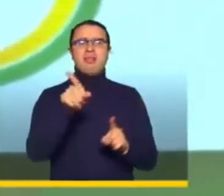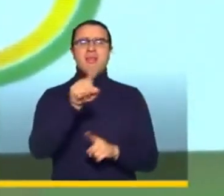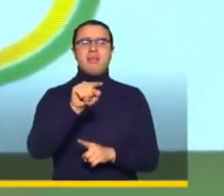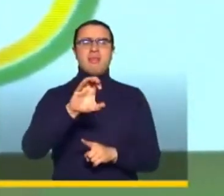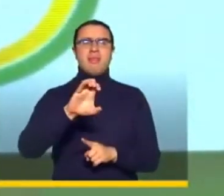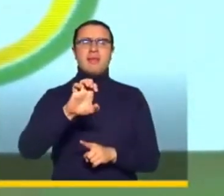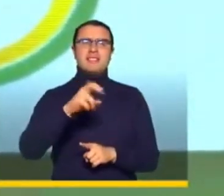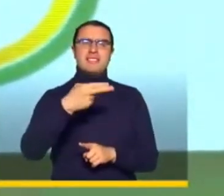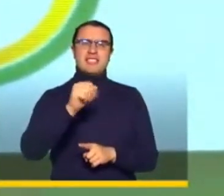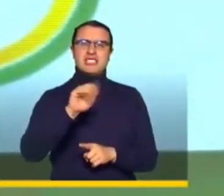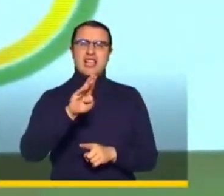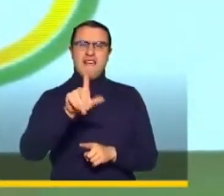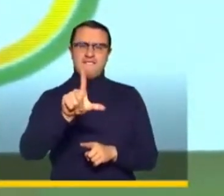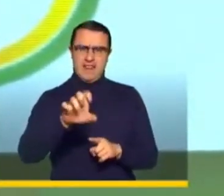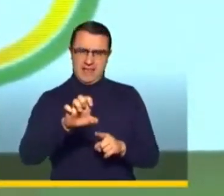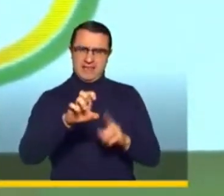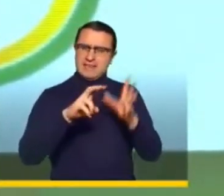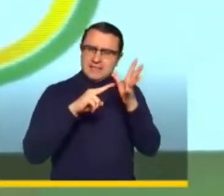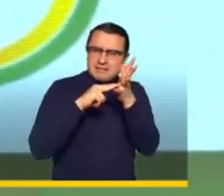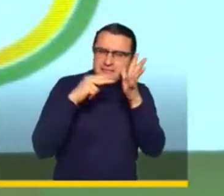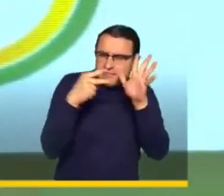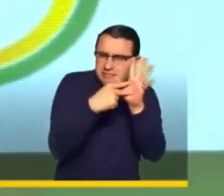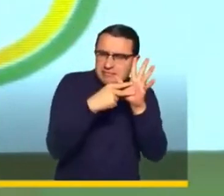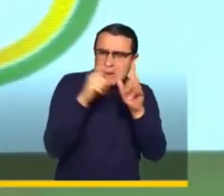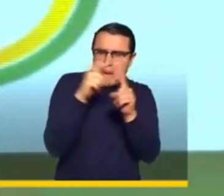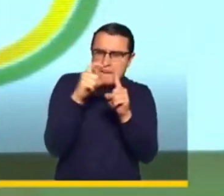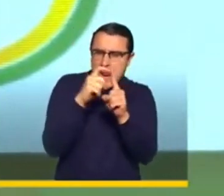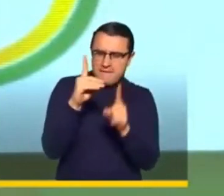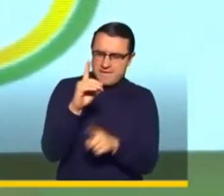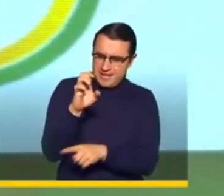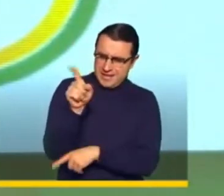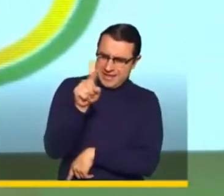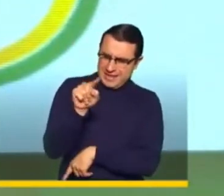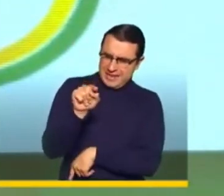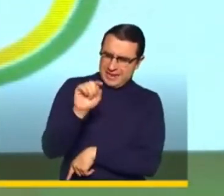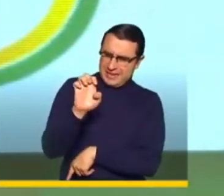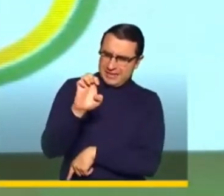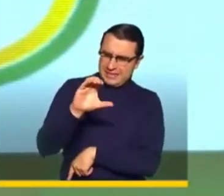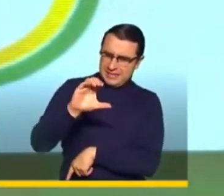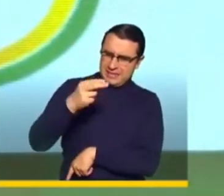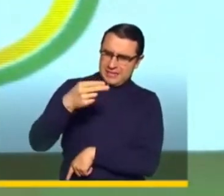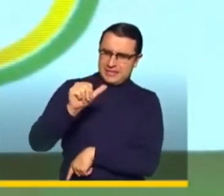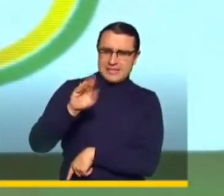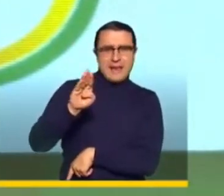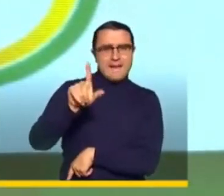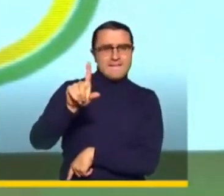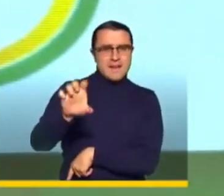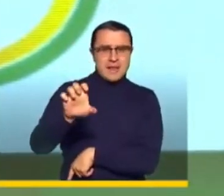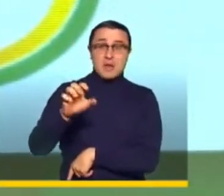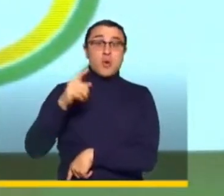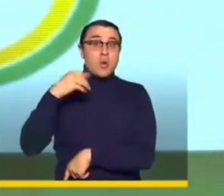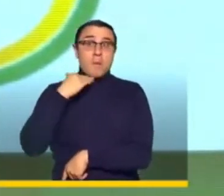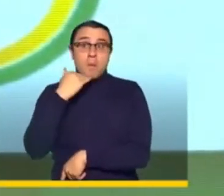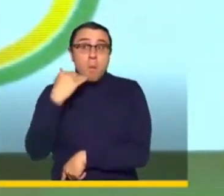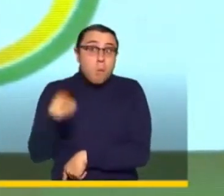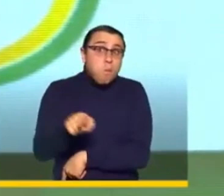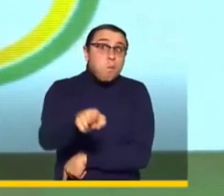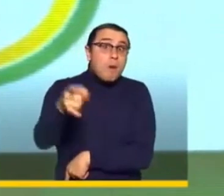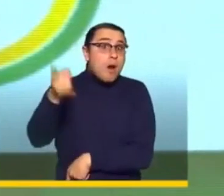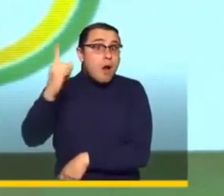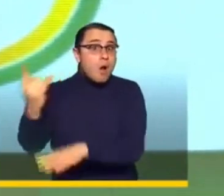Desechable, ni más ni menos, significaba, y yo no sé si todavía lo usan por ahí, alguien que no